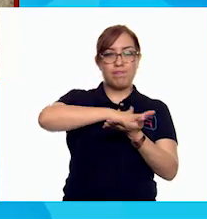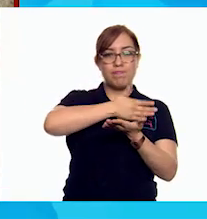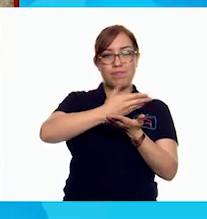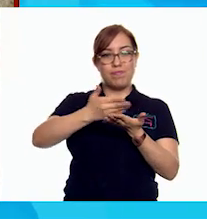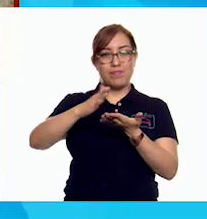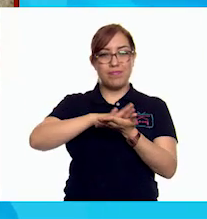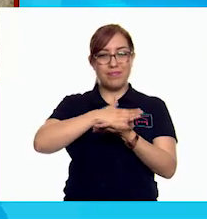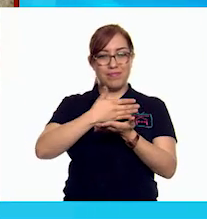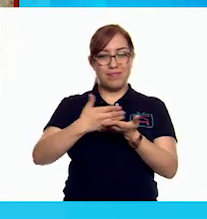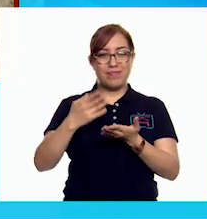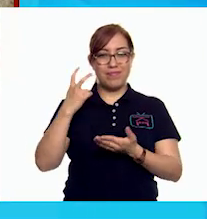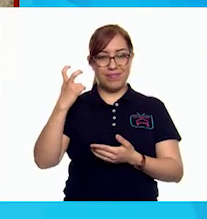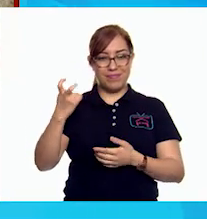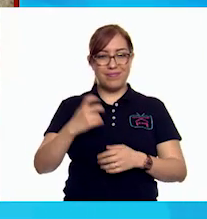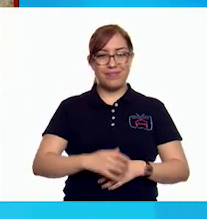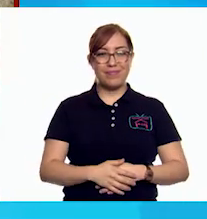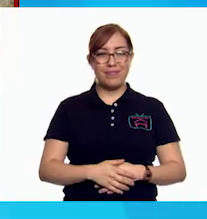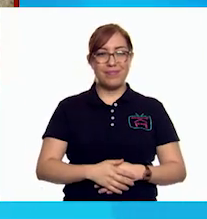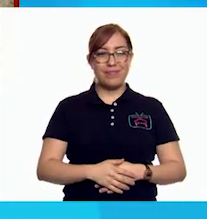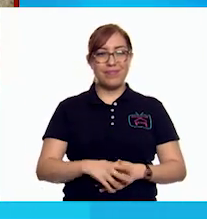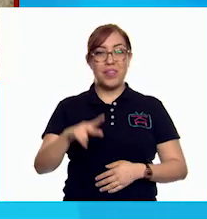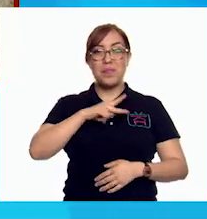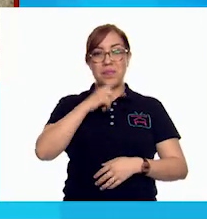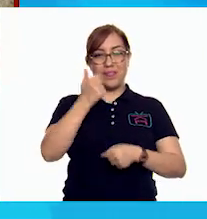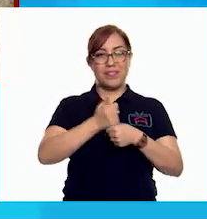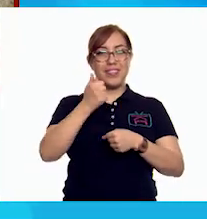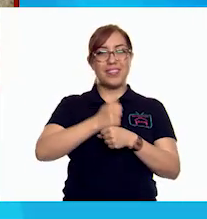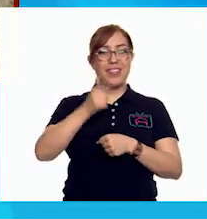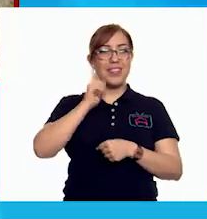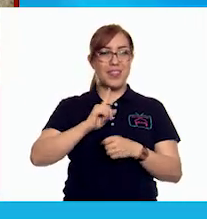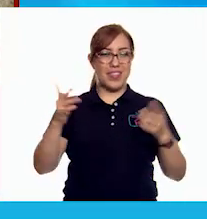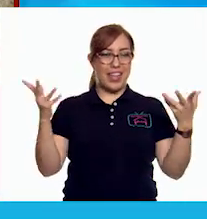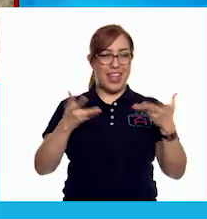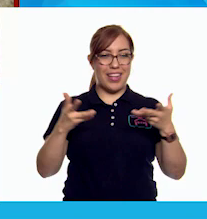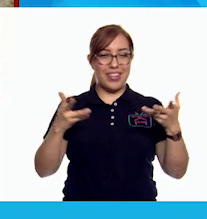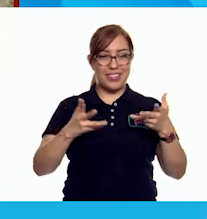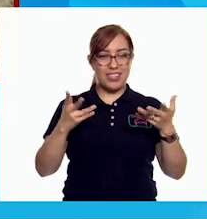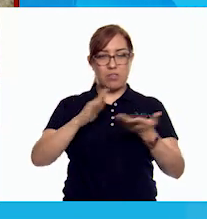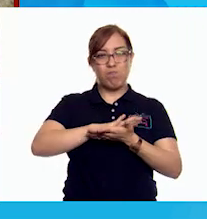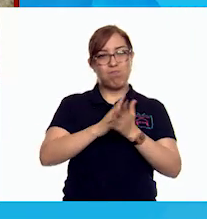con trigo. Ahí está mi abuelita haciéndola.